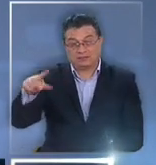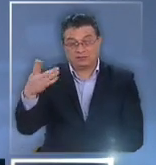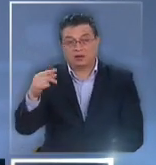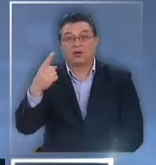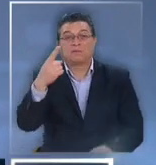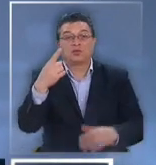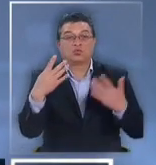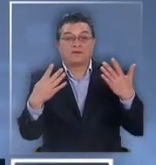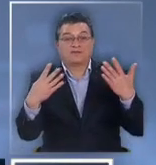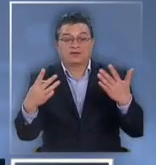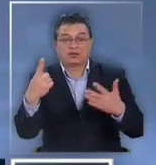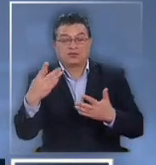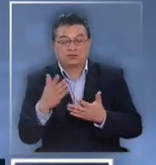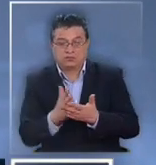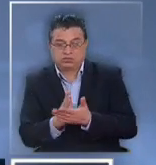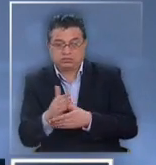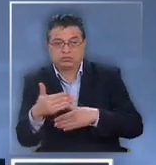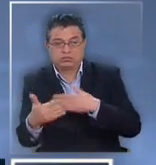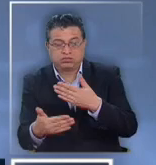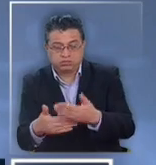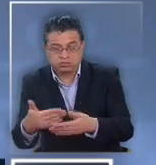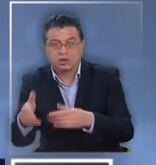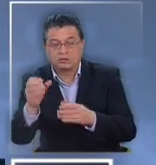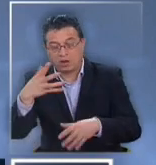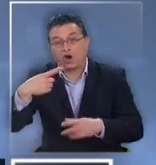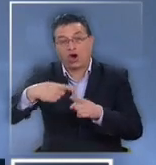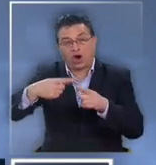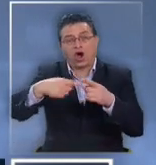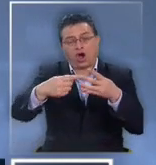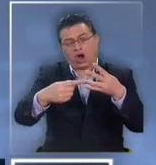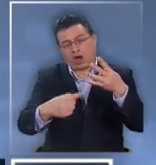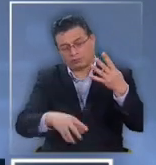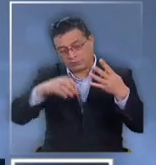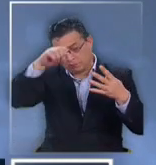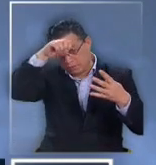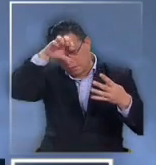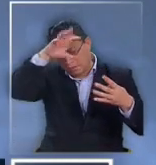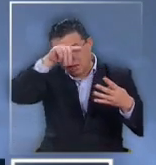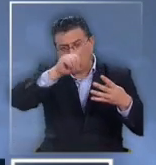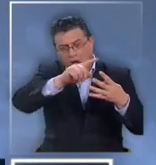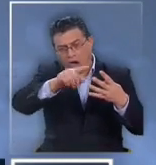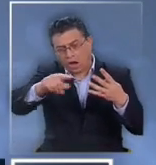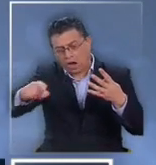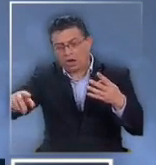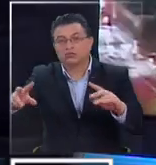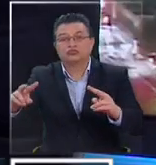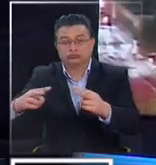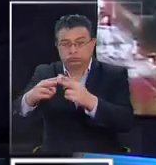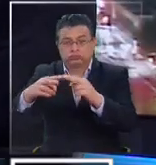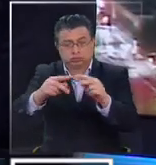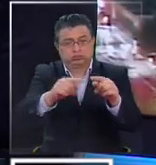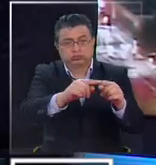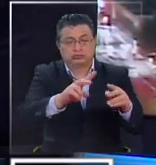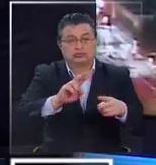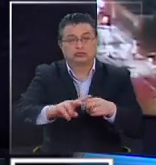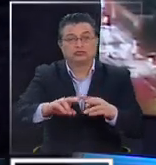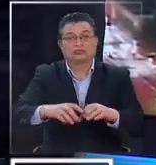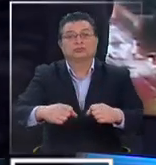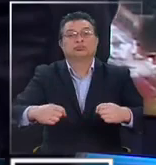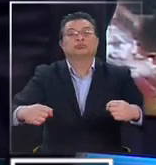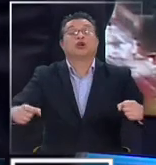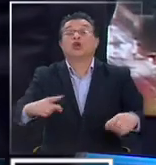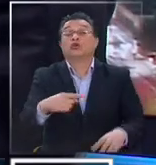se un montón de minas se fueron construía y se establecieron entonces